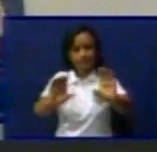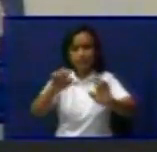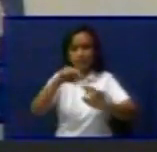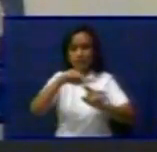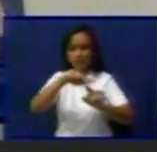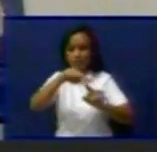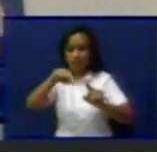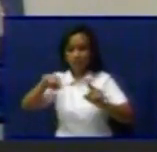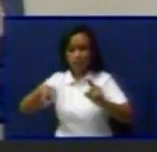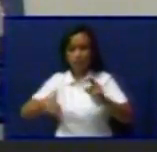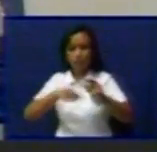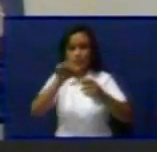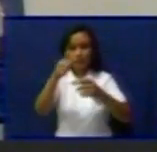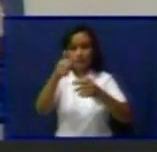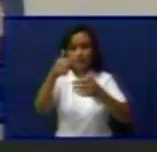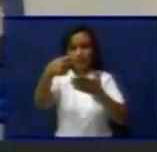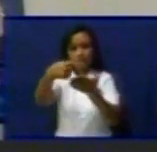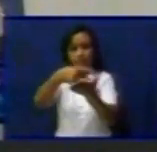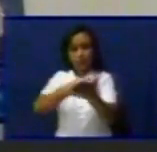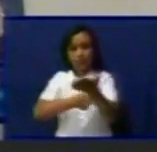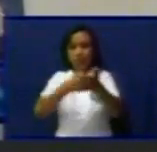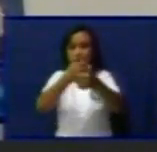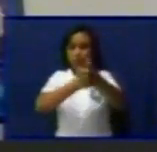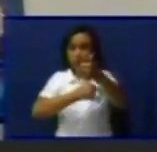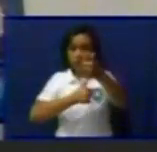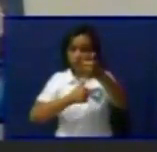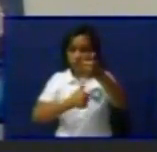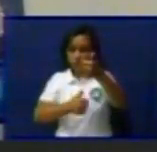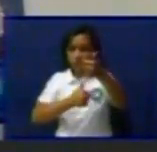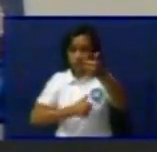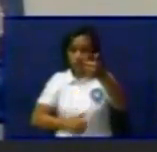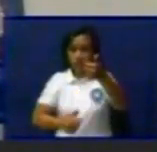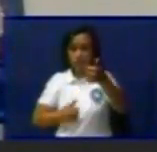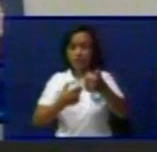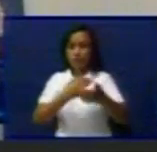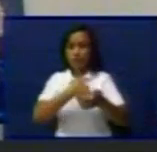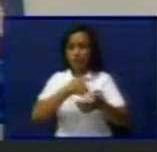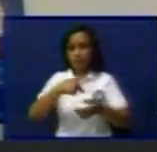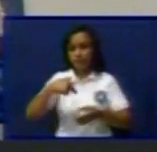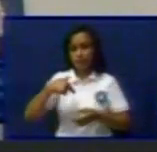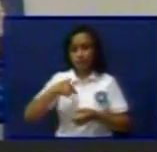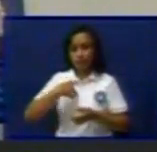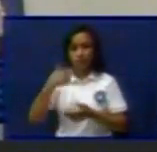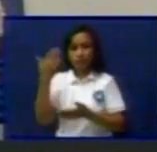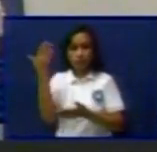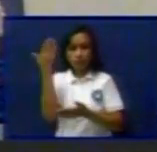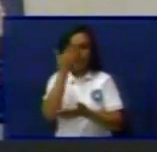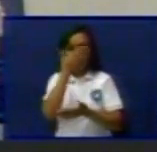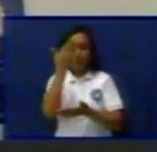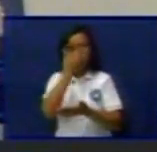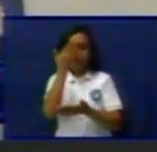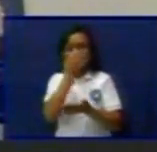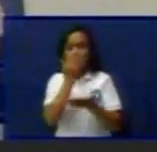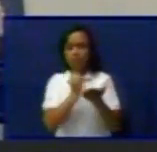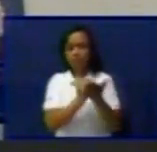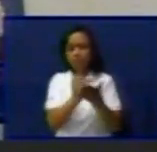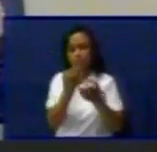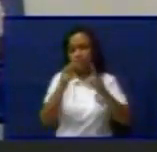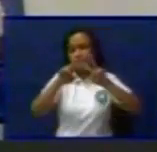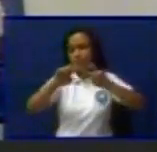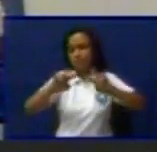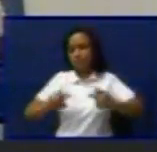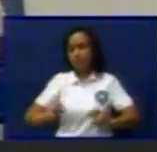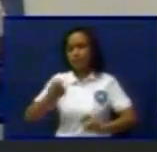Estos son los 6 subproyectos por los que estamos realizando estudios de factibilidad.